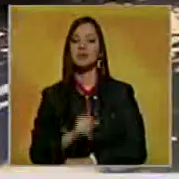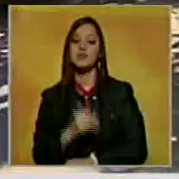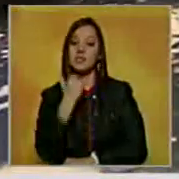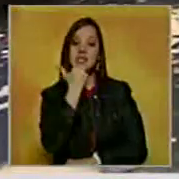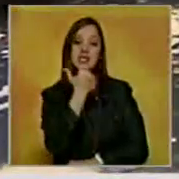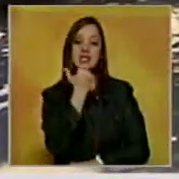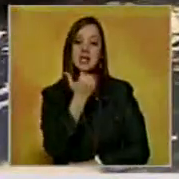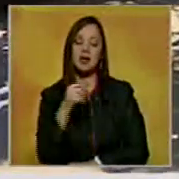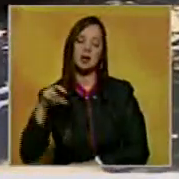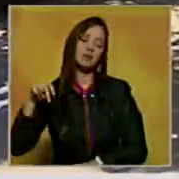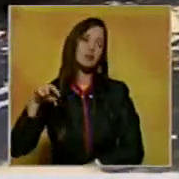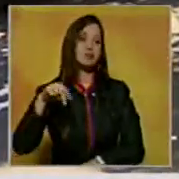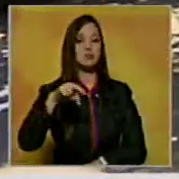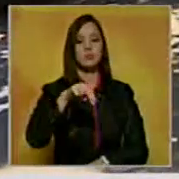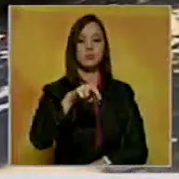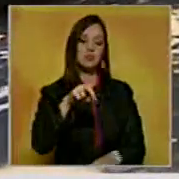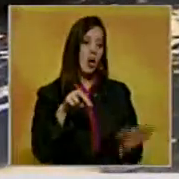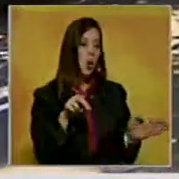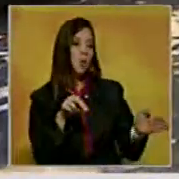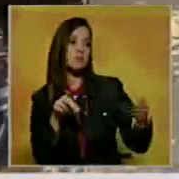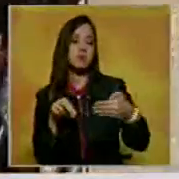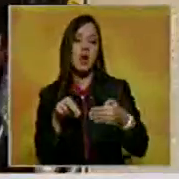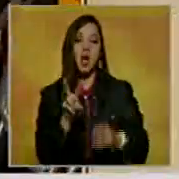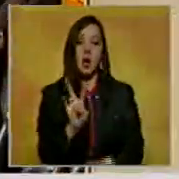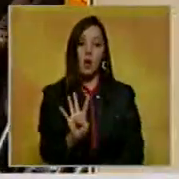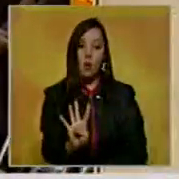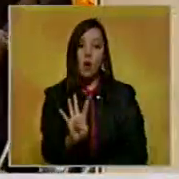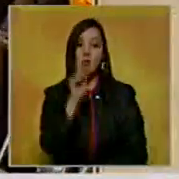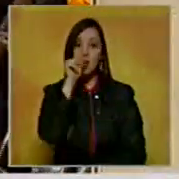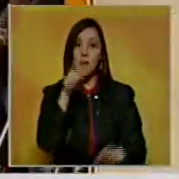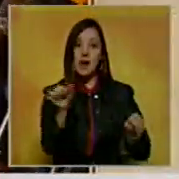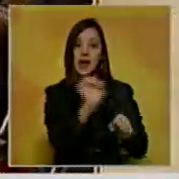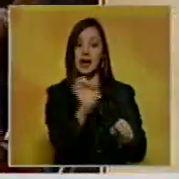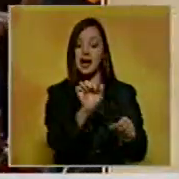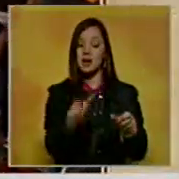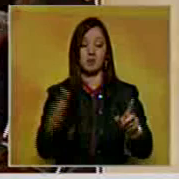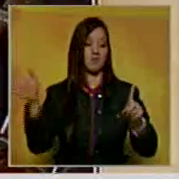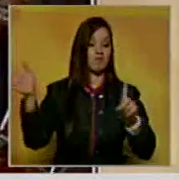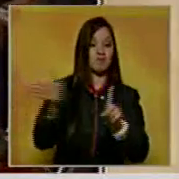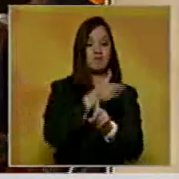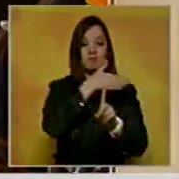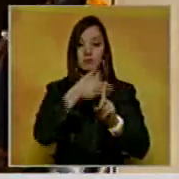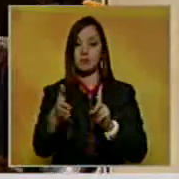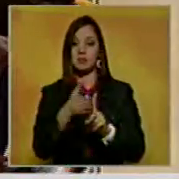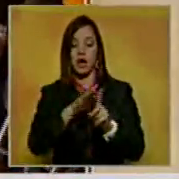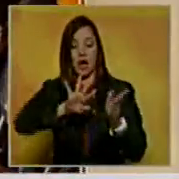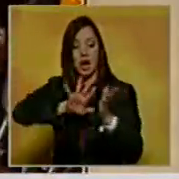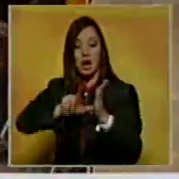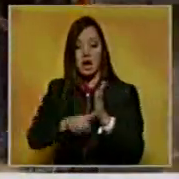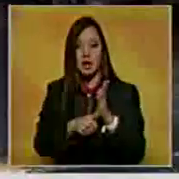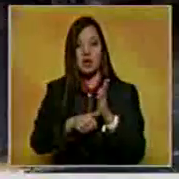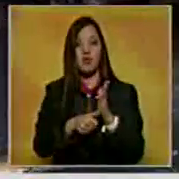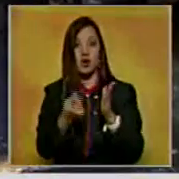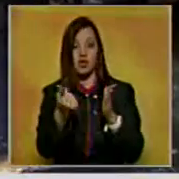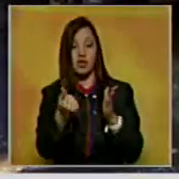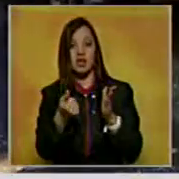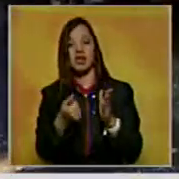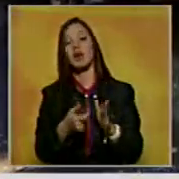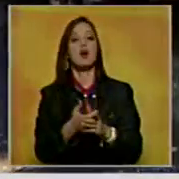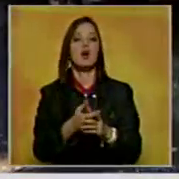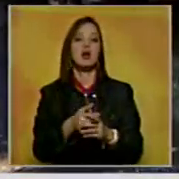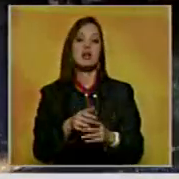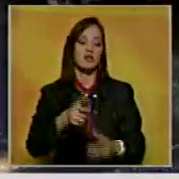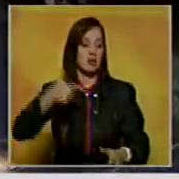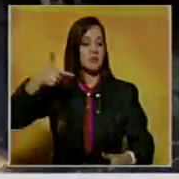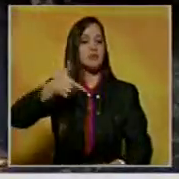metros, camino a su casa, lo interceptaron cuatro hombres en un vehículo, lo golpearon, le robaron el dinero de la venta del día y le